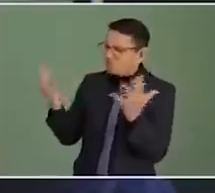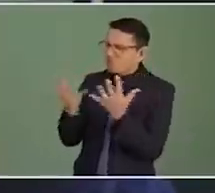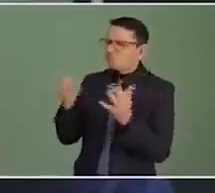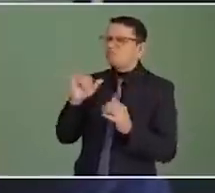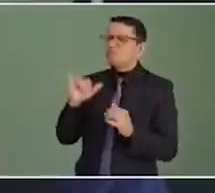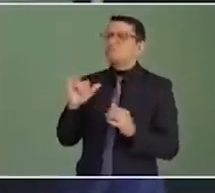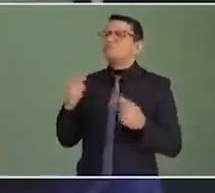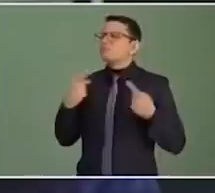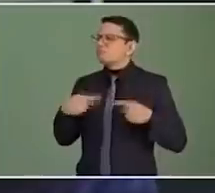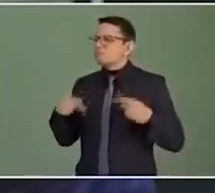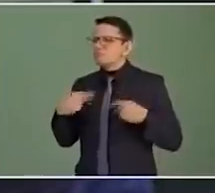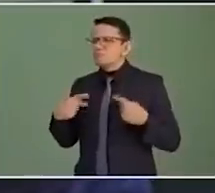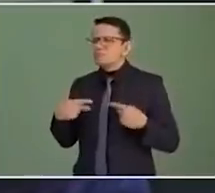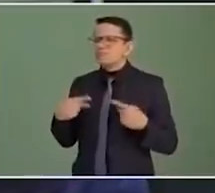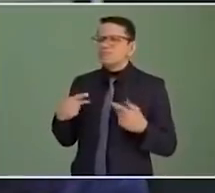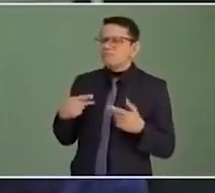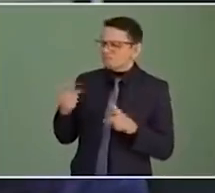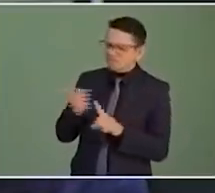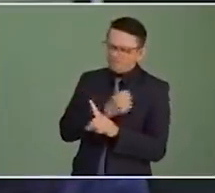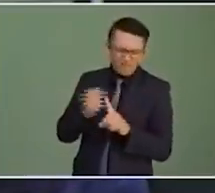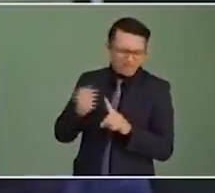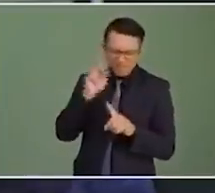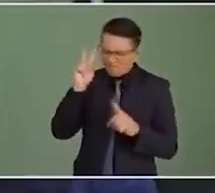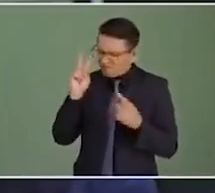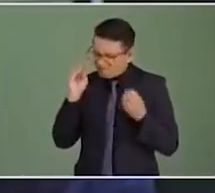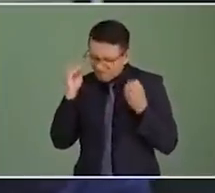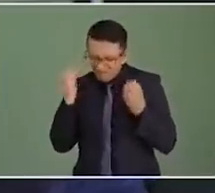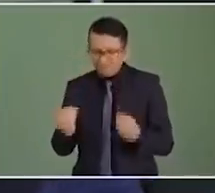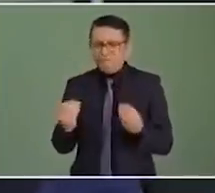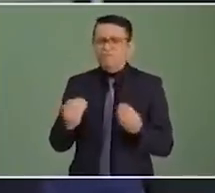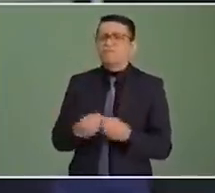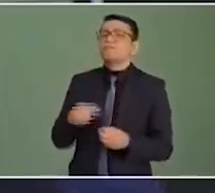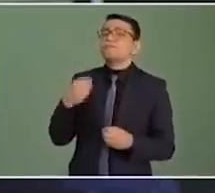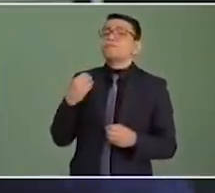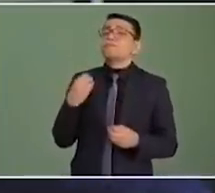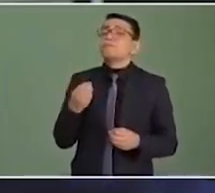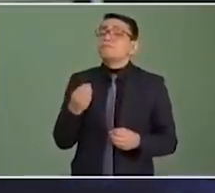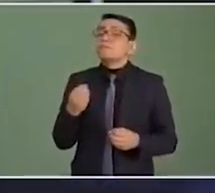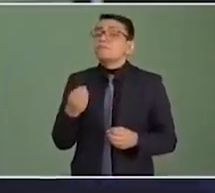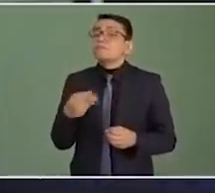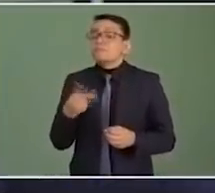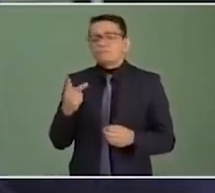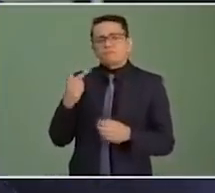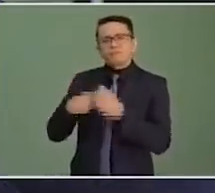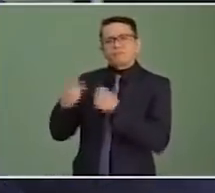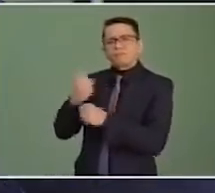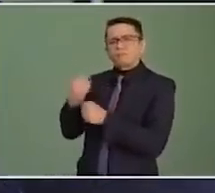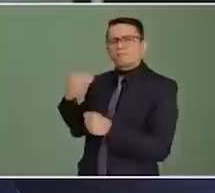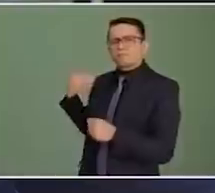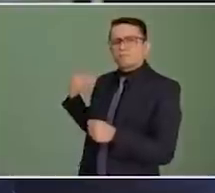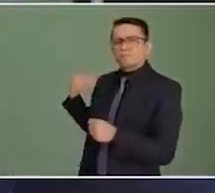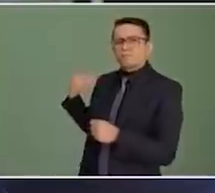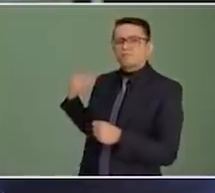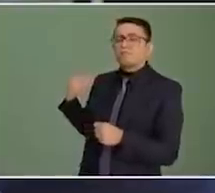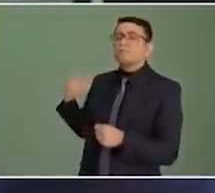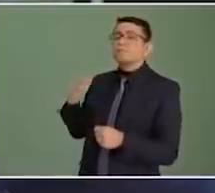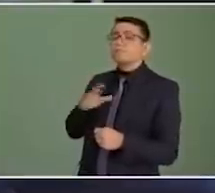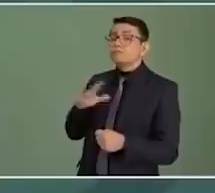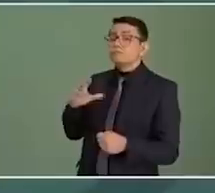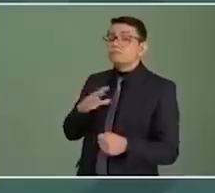mucha mucha violencia hace unos años y se